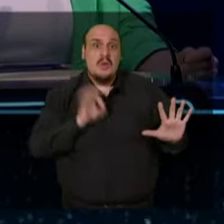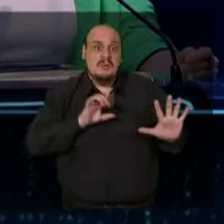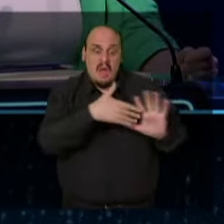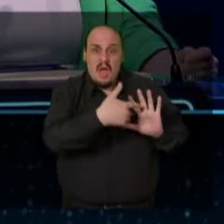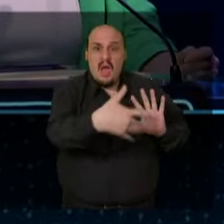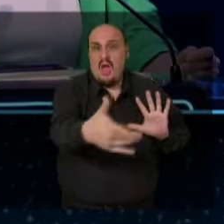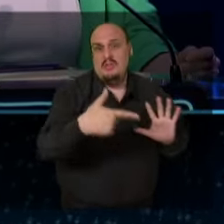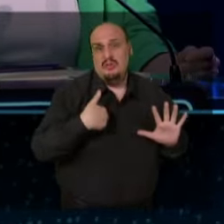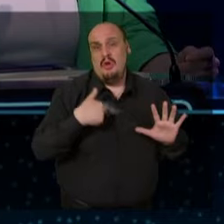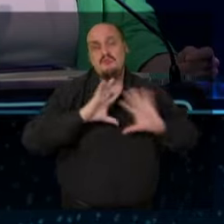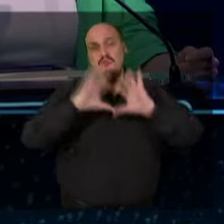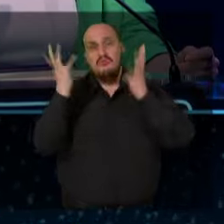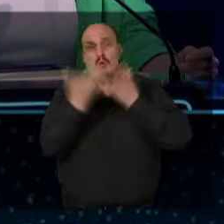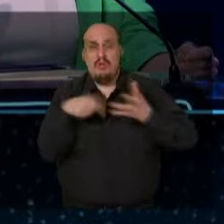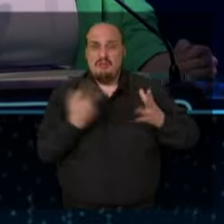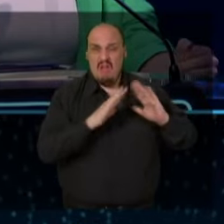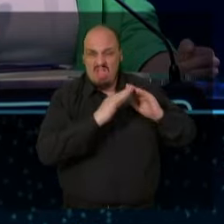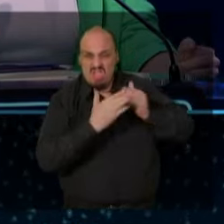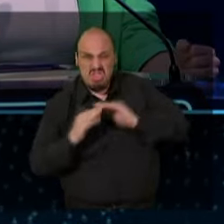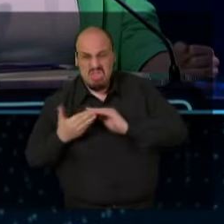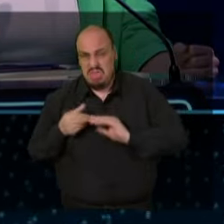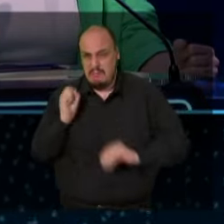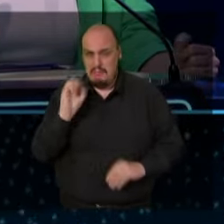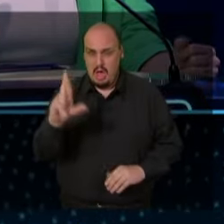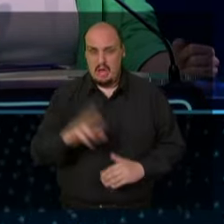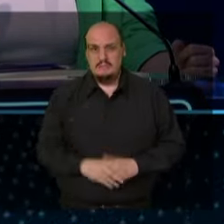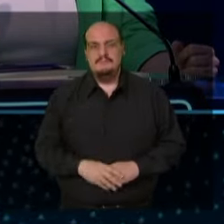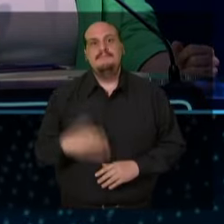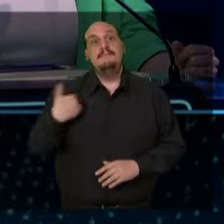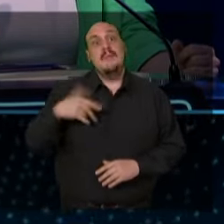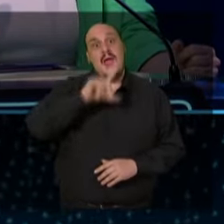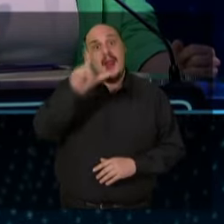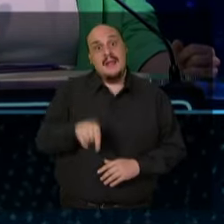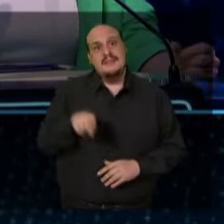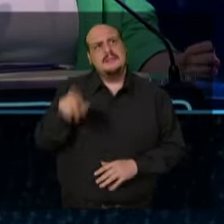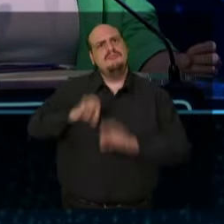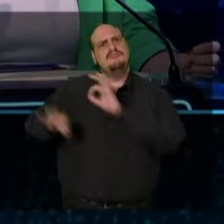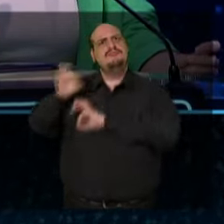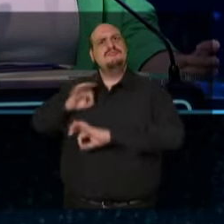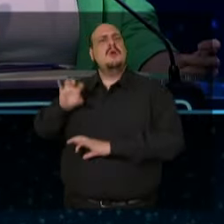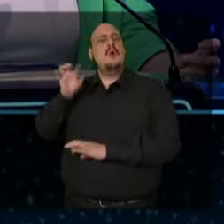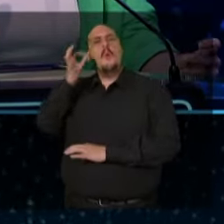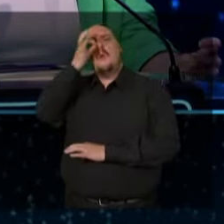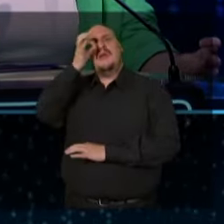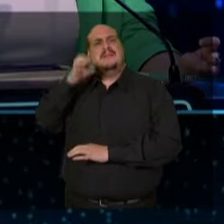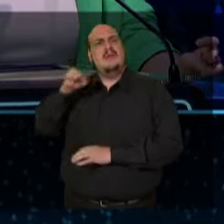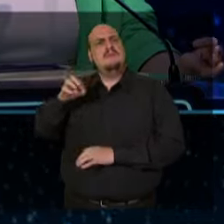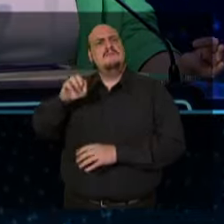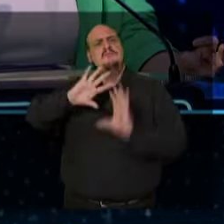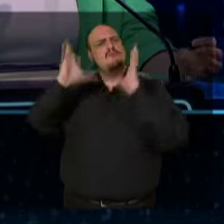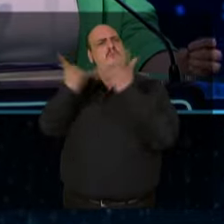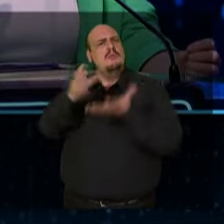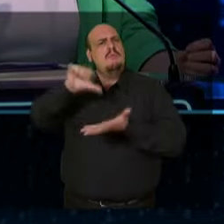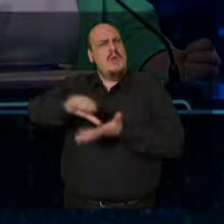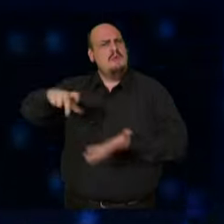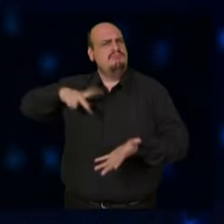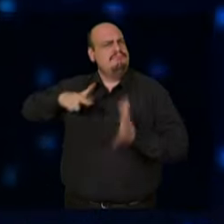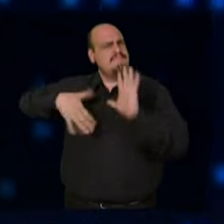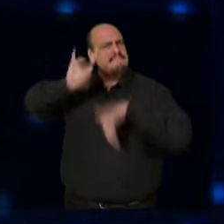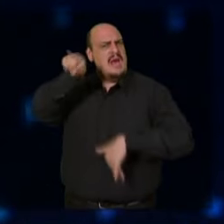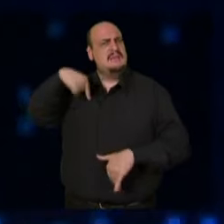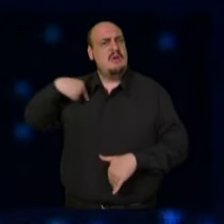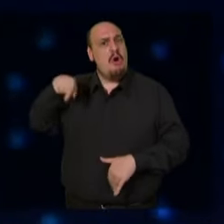villa miseria más grande del mundo. Argentina inició el siglo XX siendo el país más rico del mundo. Hoy